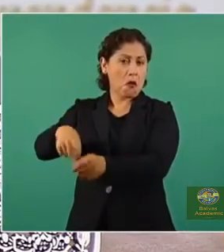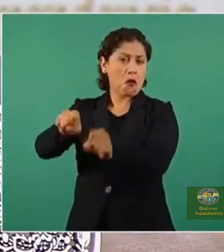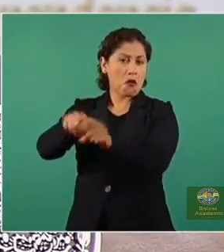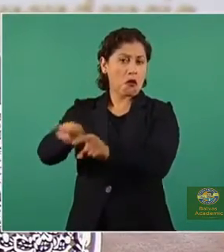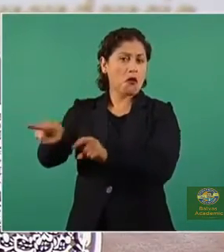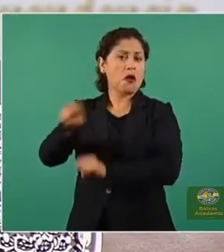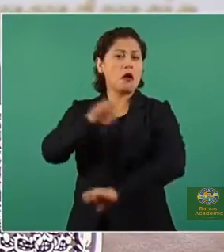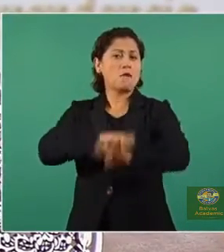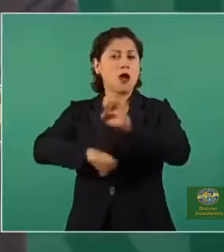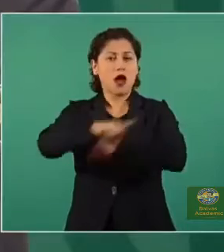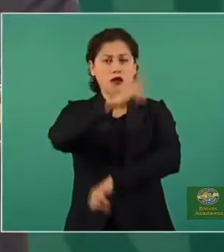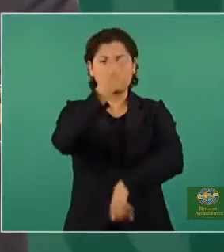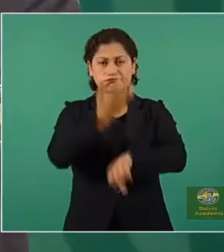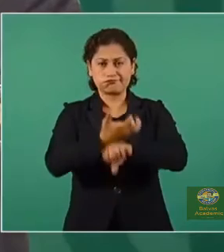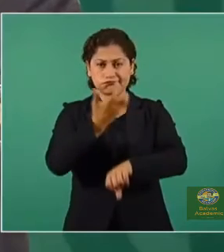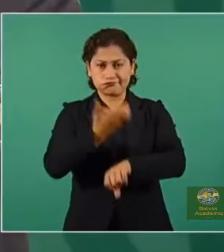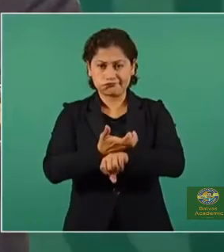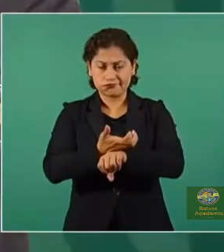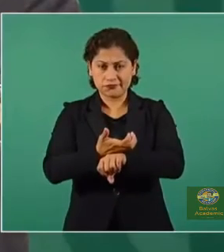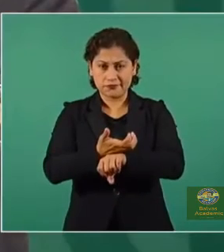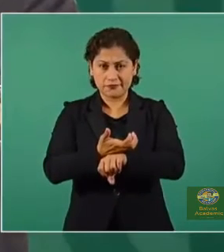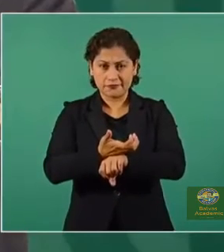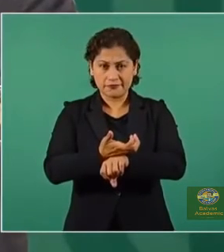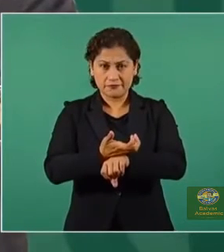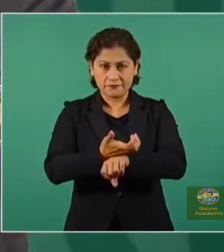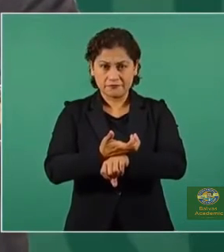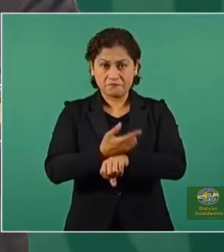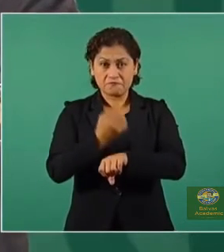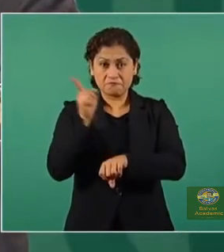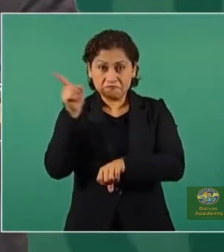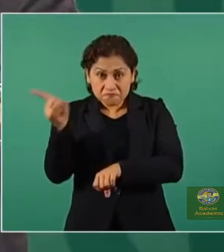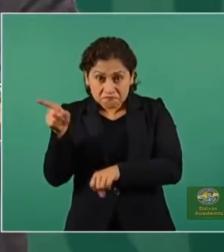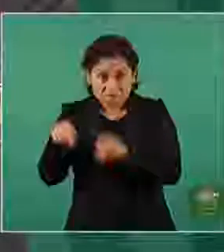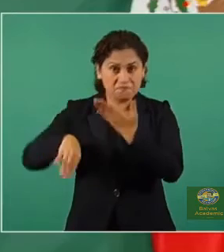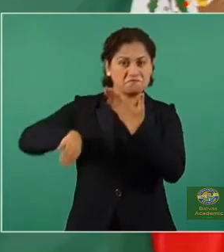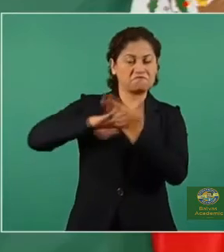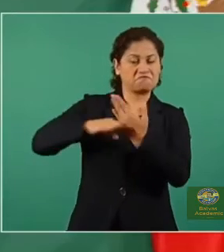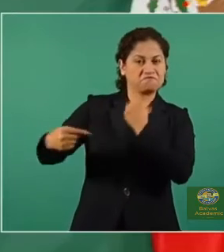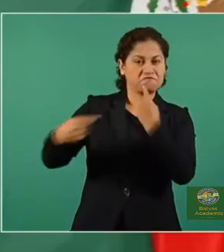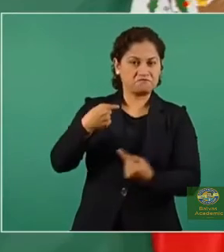embajada de Estados Unidos en contra nuestra.